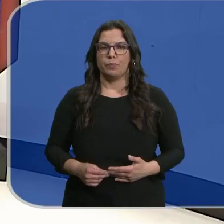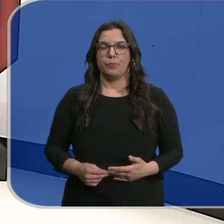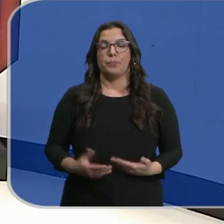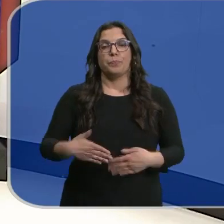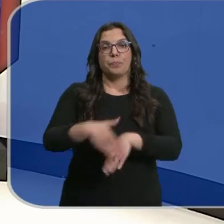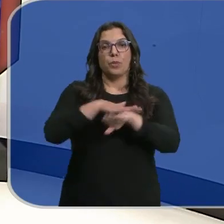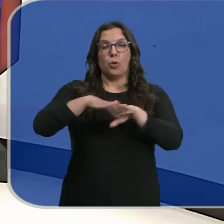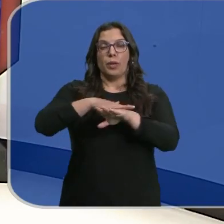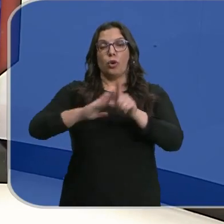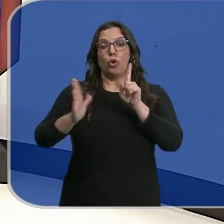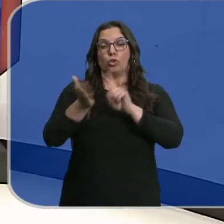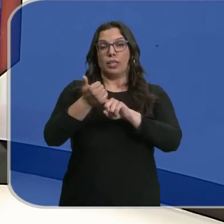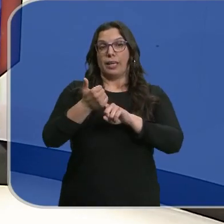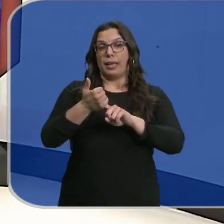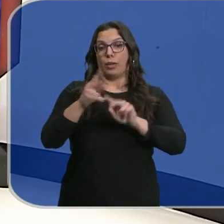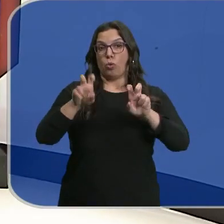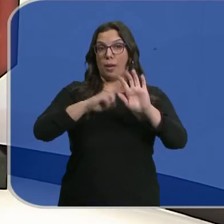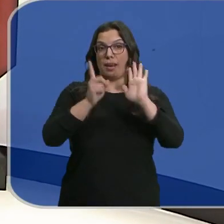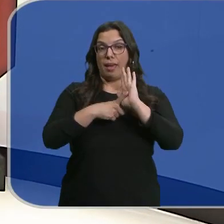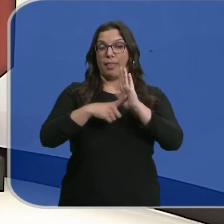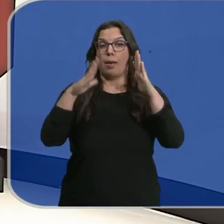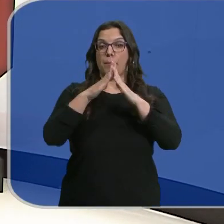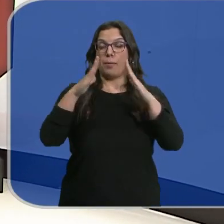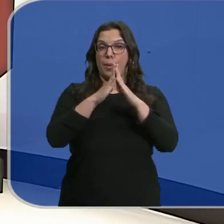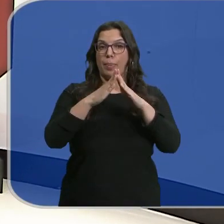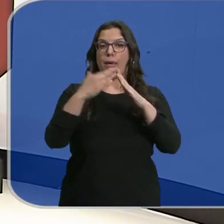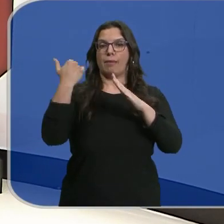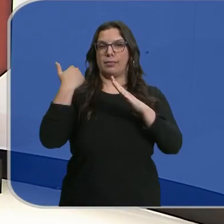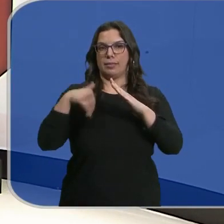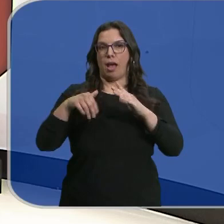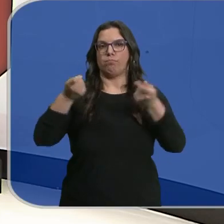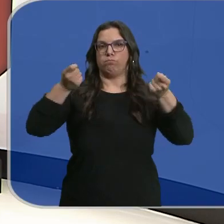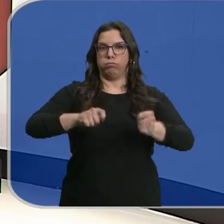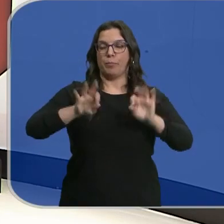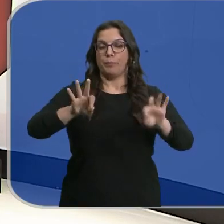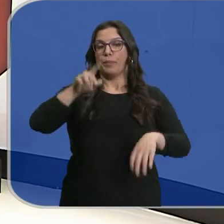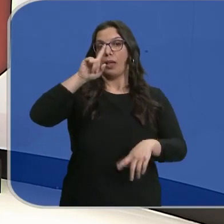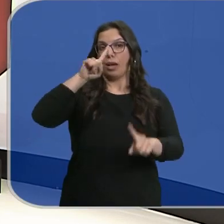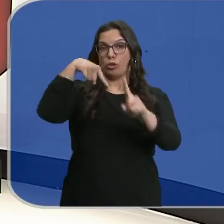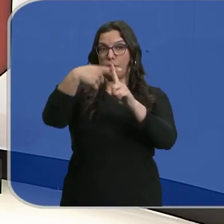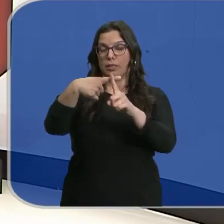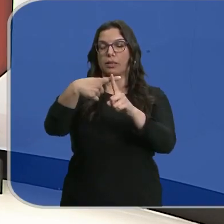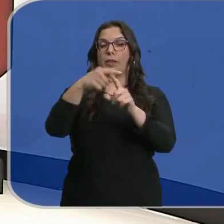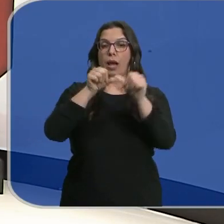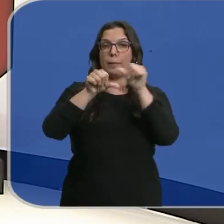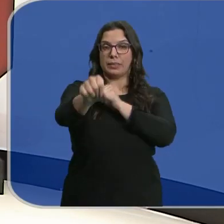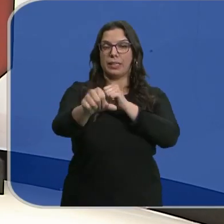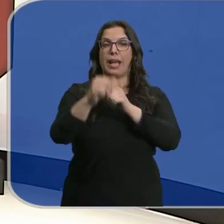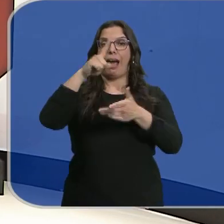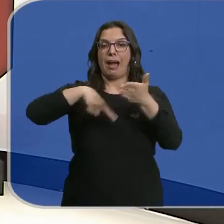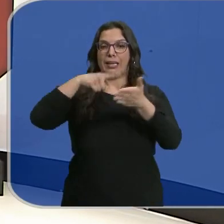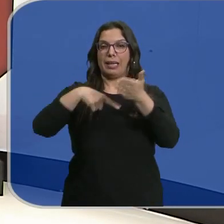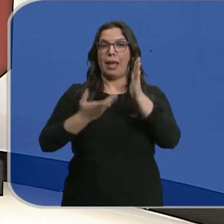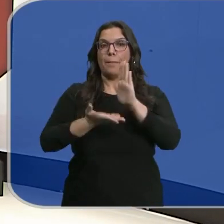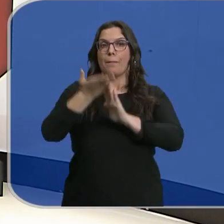El Gobierno logra desbloquear la nueva ley de vivienda que queda finalmente así. En 2024 los alquileres no podrán subir más de un 3%